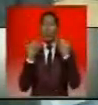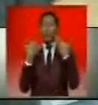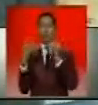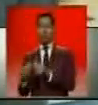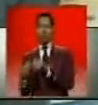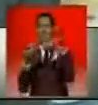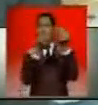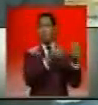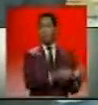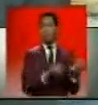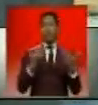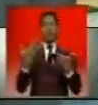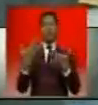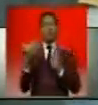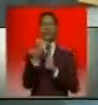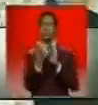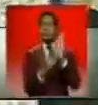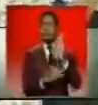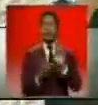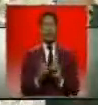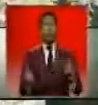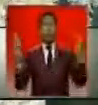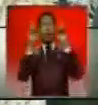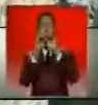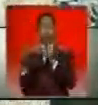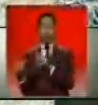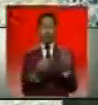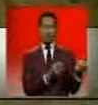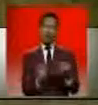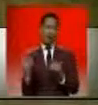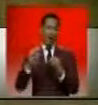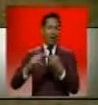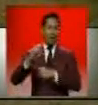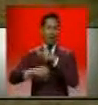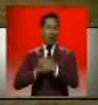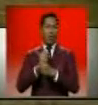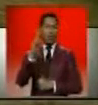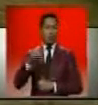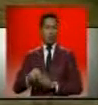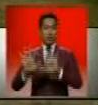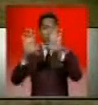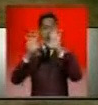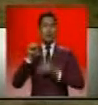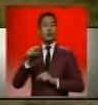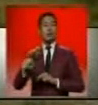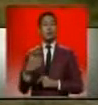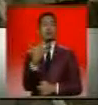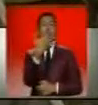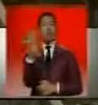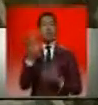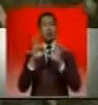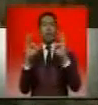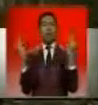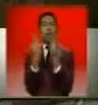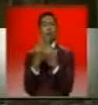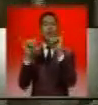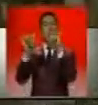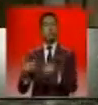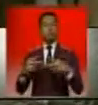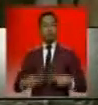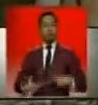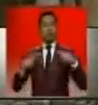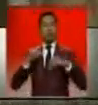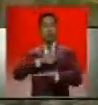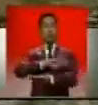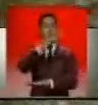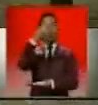información georreferenciada hasta el año 2010 de 8.500 familias que se encuentran asentadas en el sector de Monte Sinaí, en el noroeste